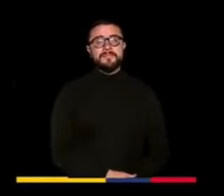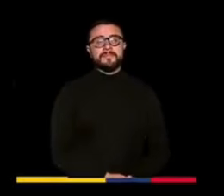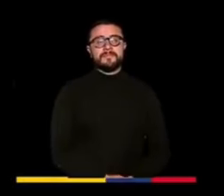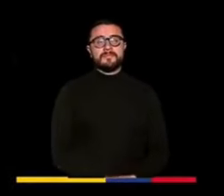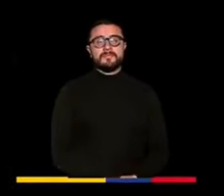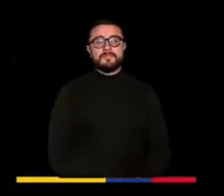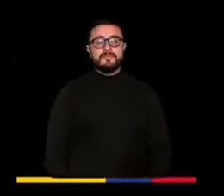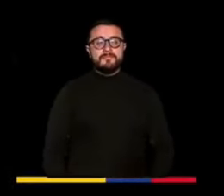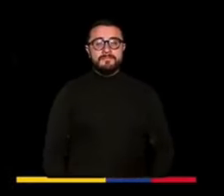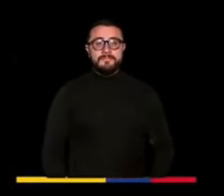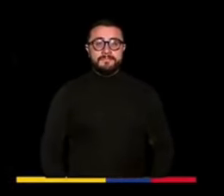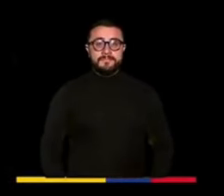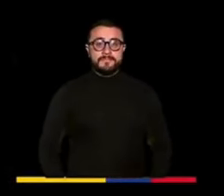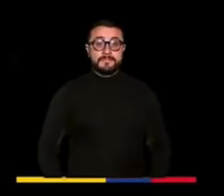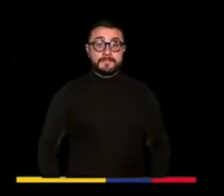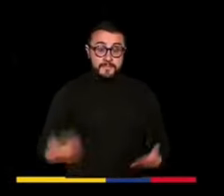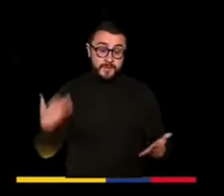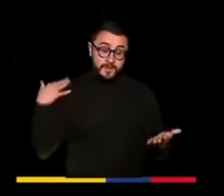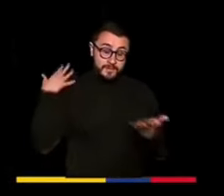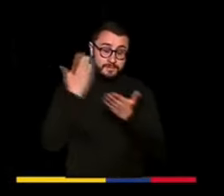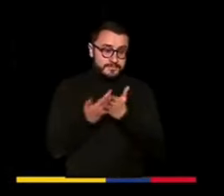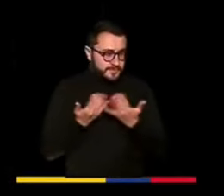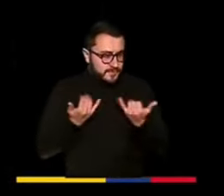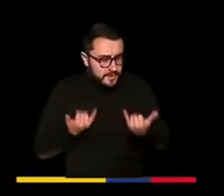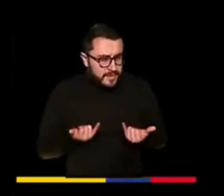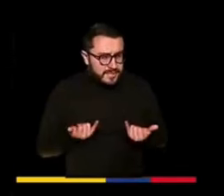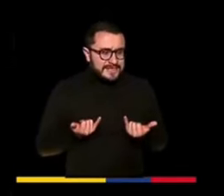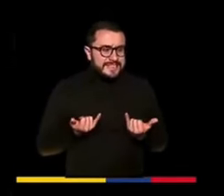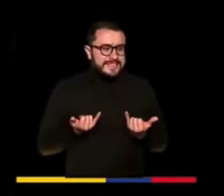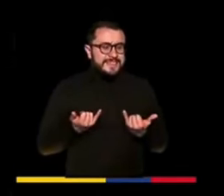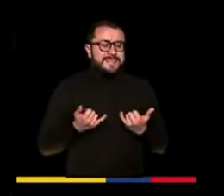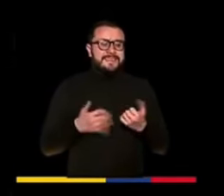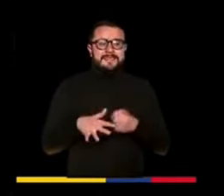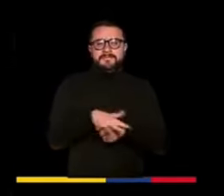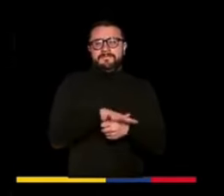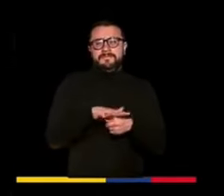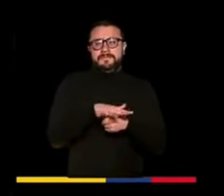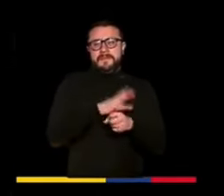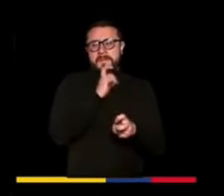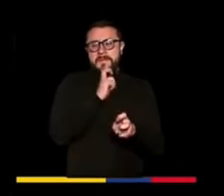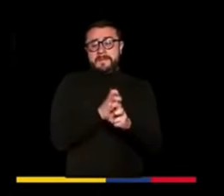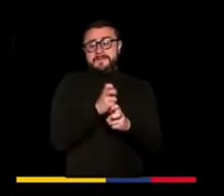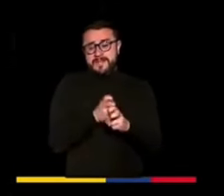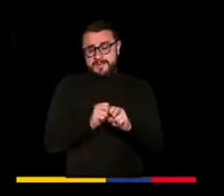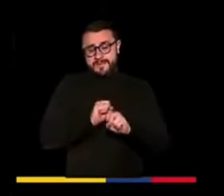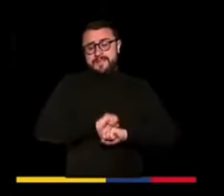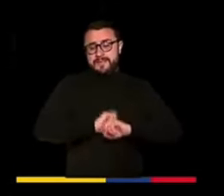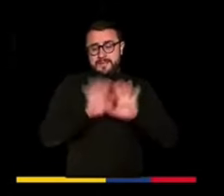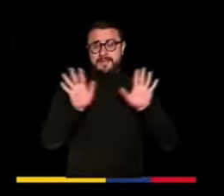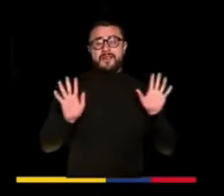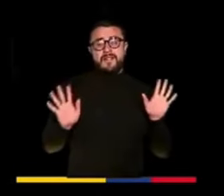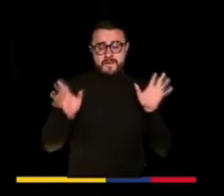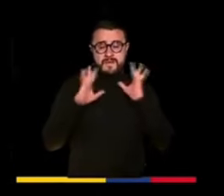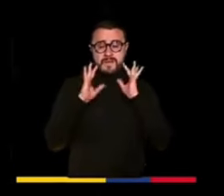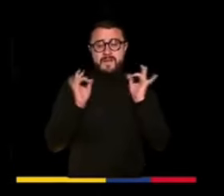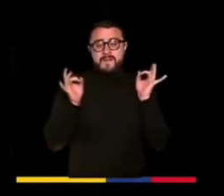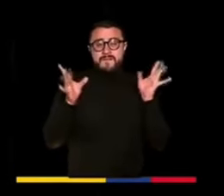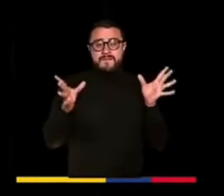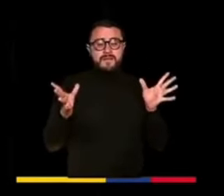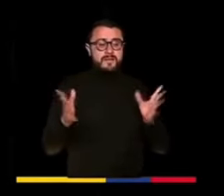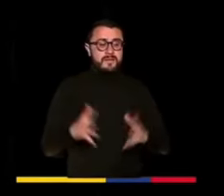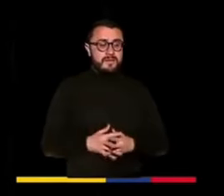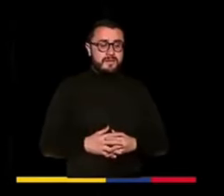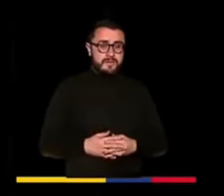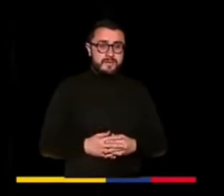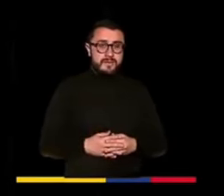Y ahora nos han puesto en un momento difícil, claro, grave, porque a lo que van